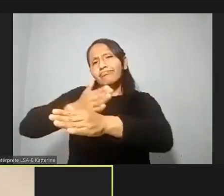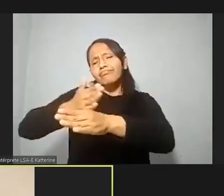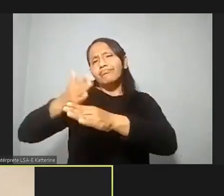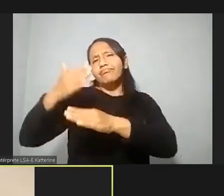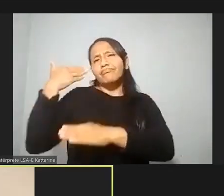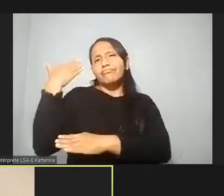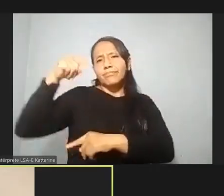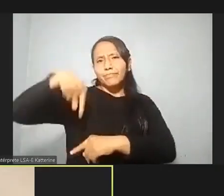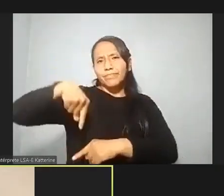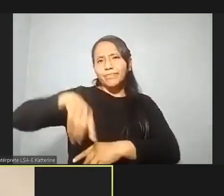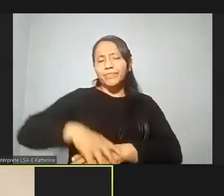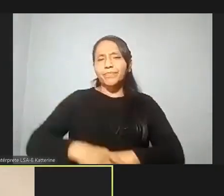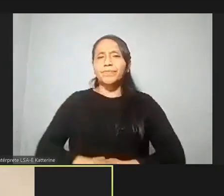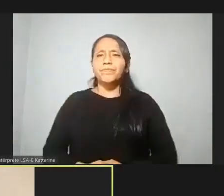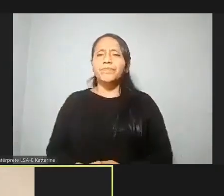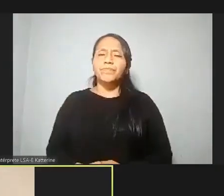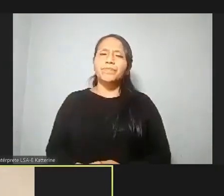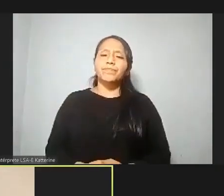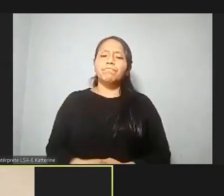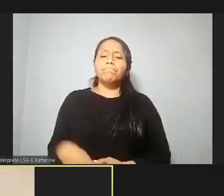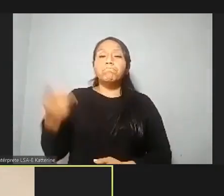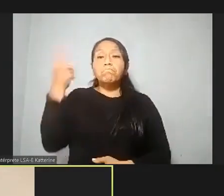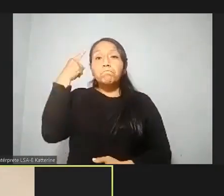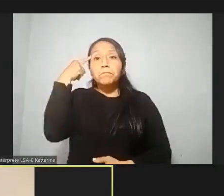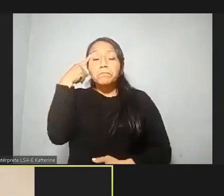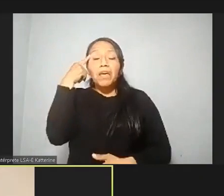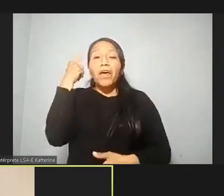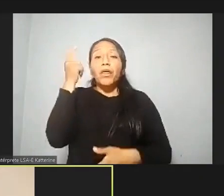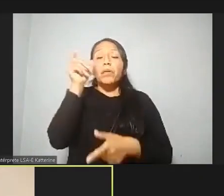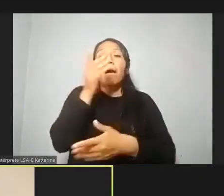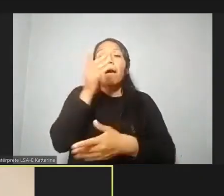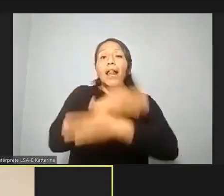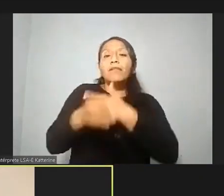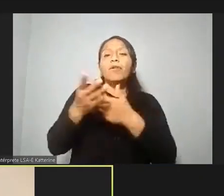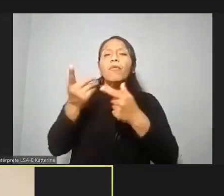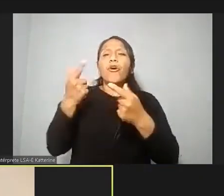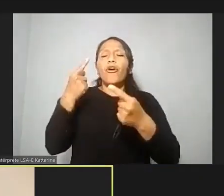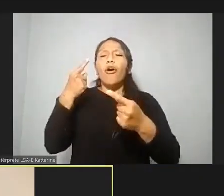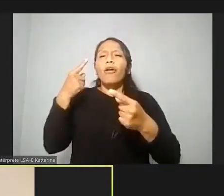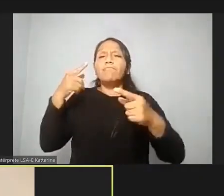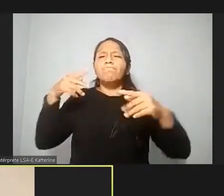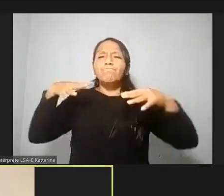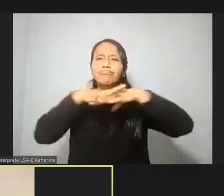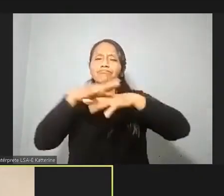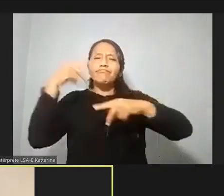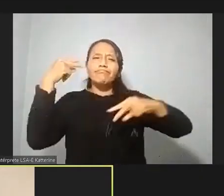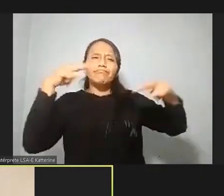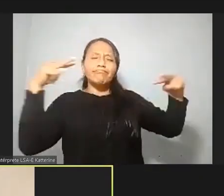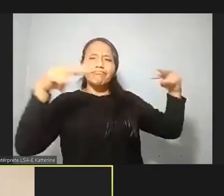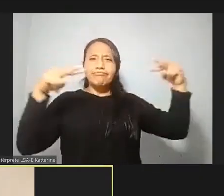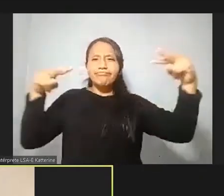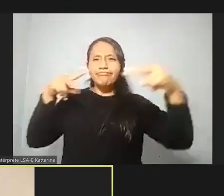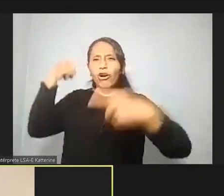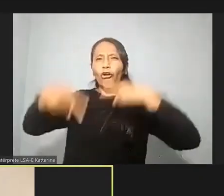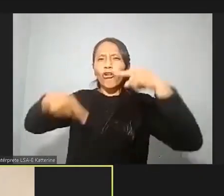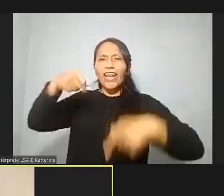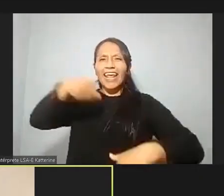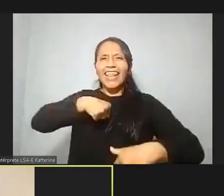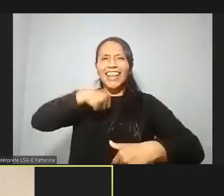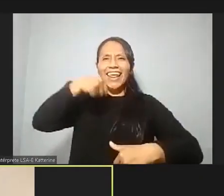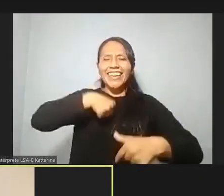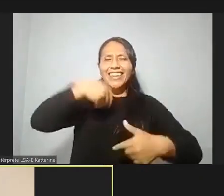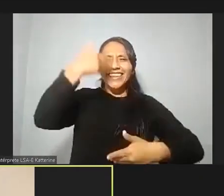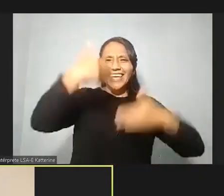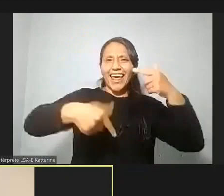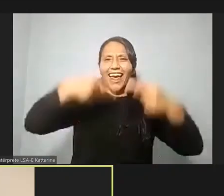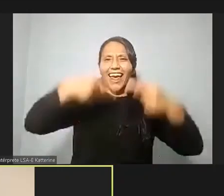Pensando a la discapacidad desde la interseccionalidad, con otras identidades que se dan en cada persona. Consideramos